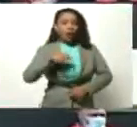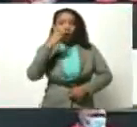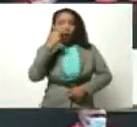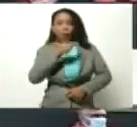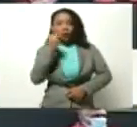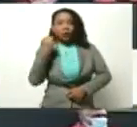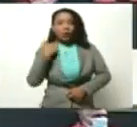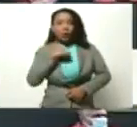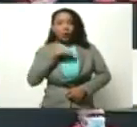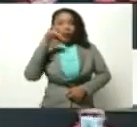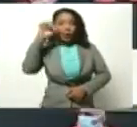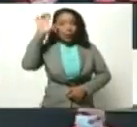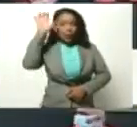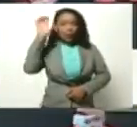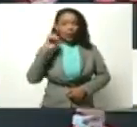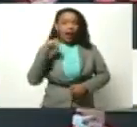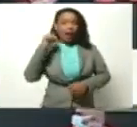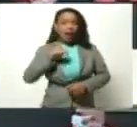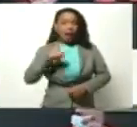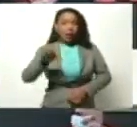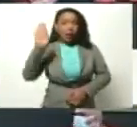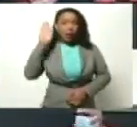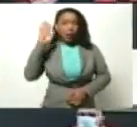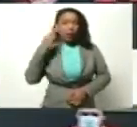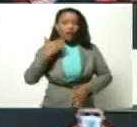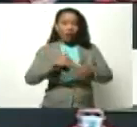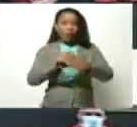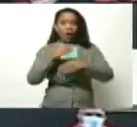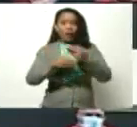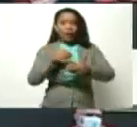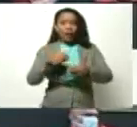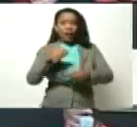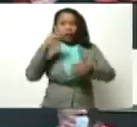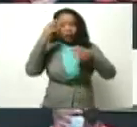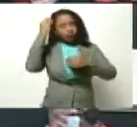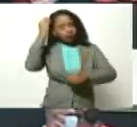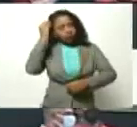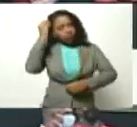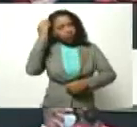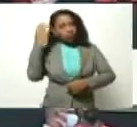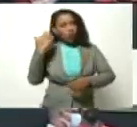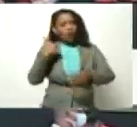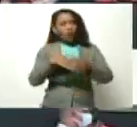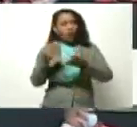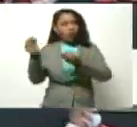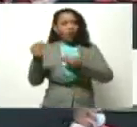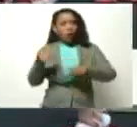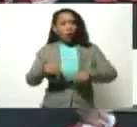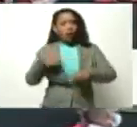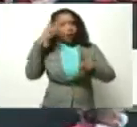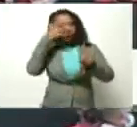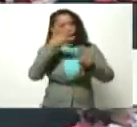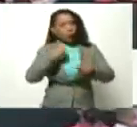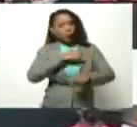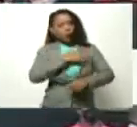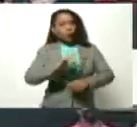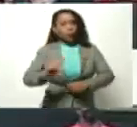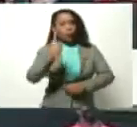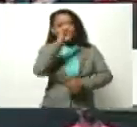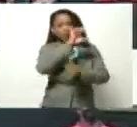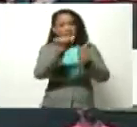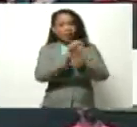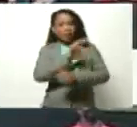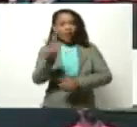compromete con nuestro país este juramento que vamos a hacer con las reflexiones que nos da hoy a orientar nuestro primer